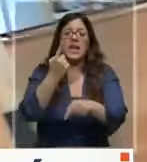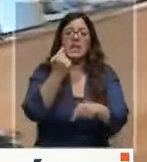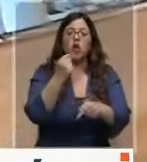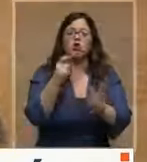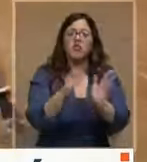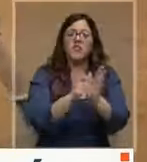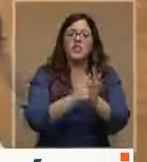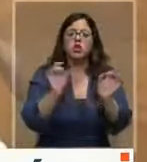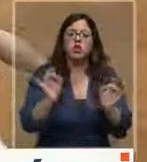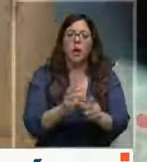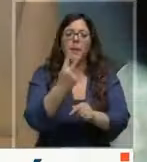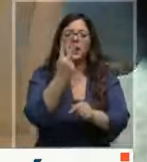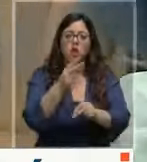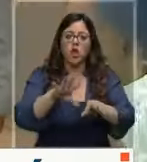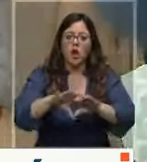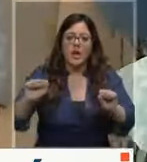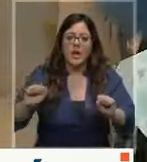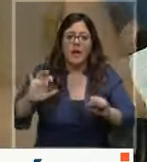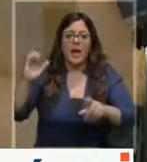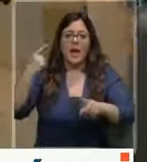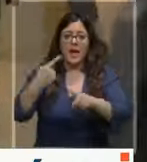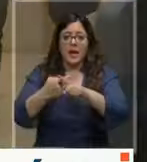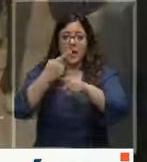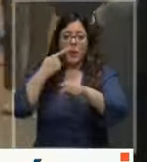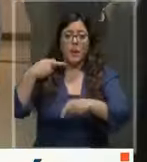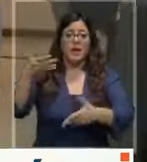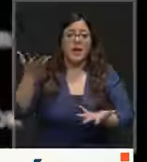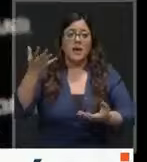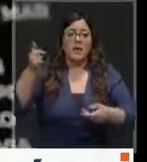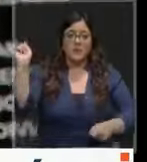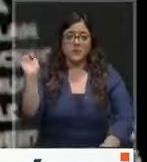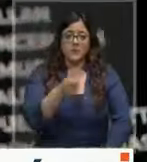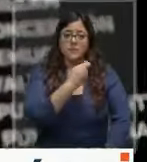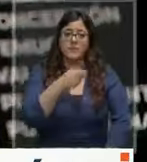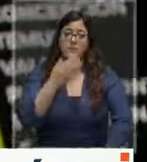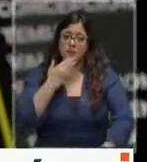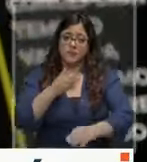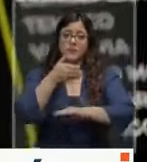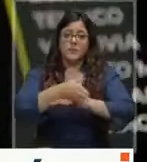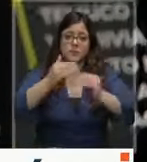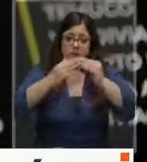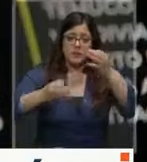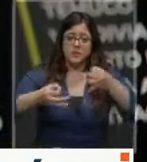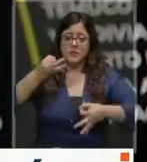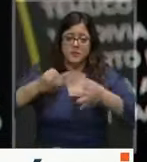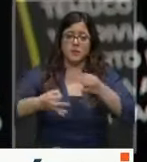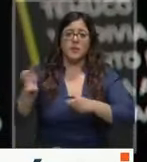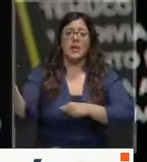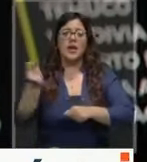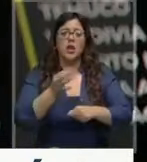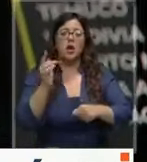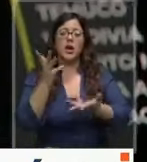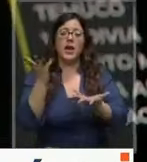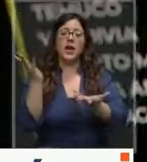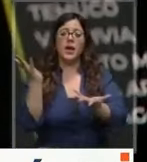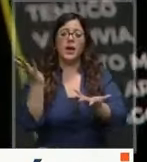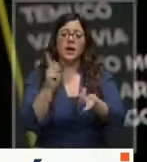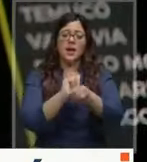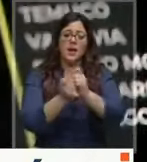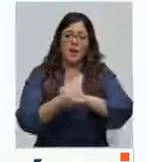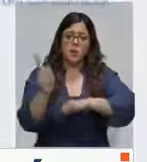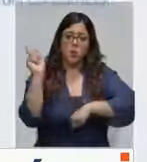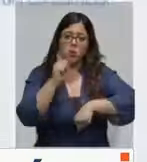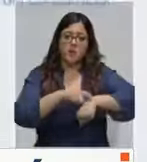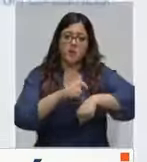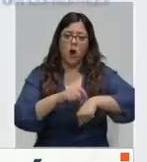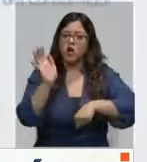se realizaron dos. El extenista también acudió a la justicia y aseguró que la suspensión fue por cambios de última hora e incumplimientos de la